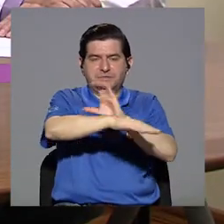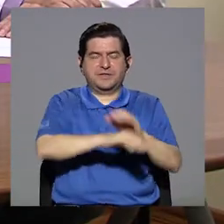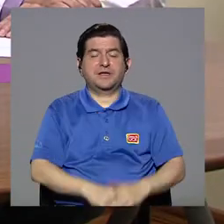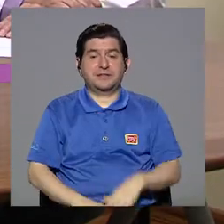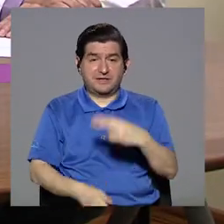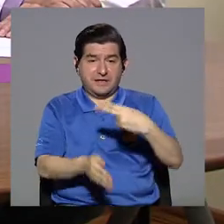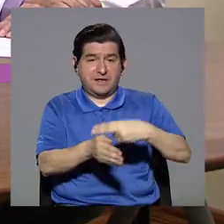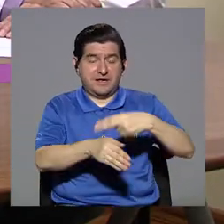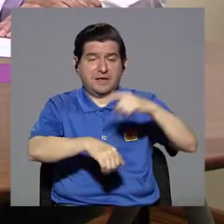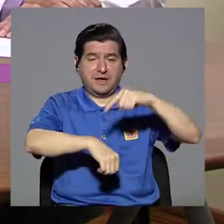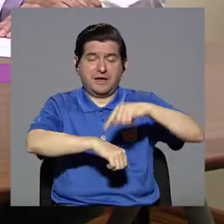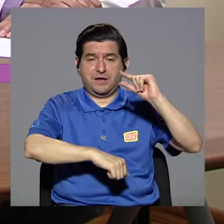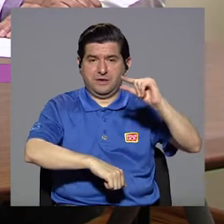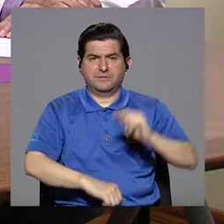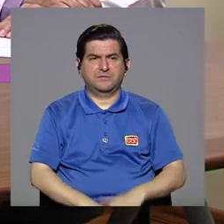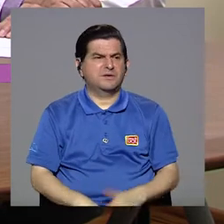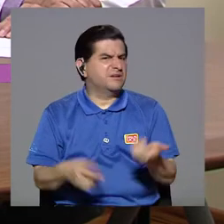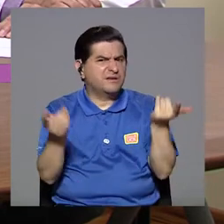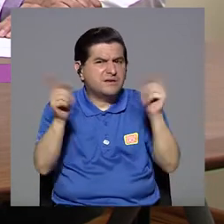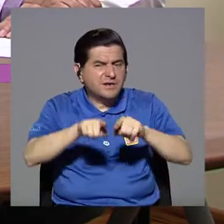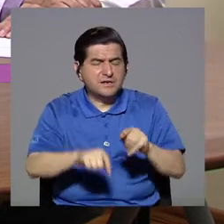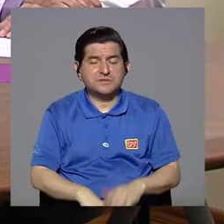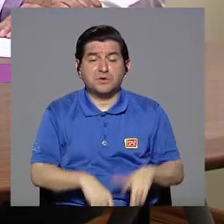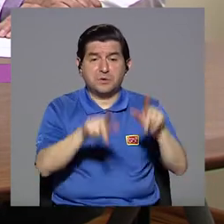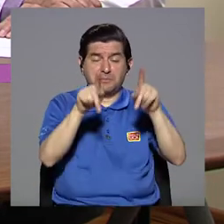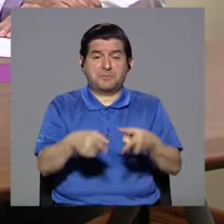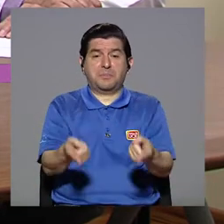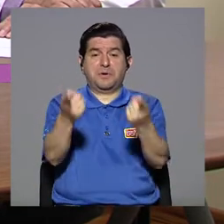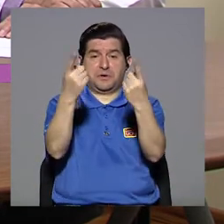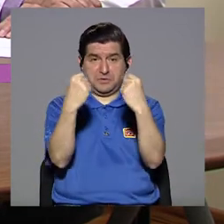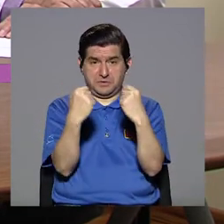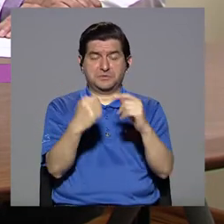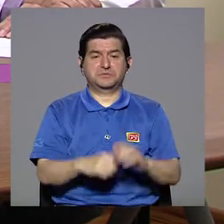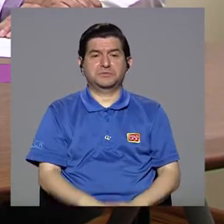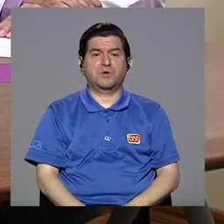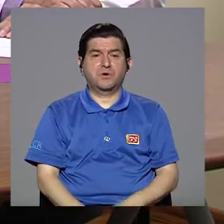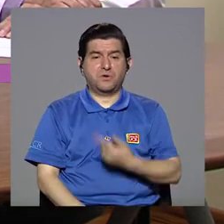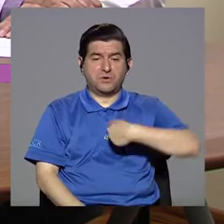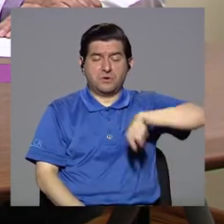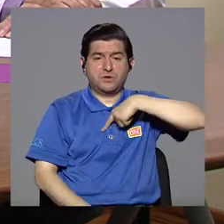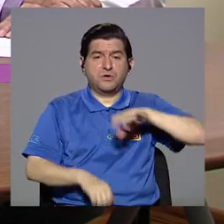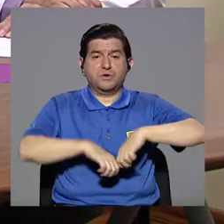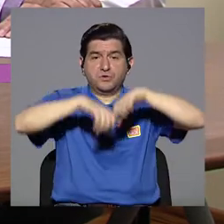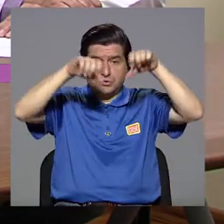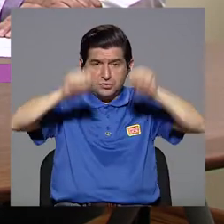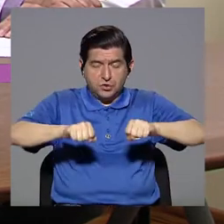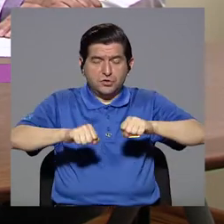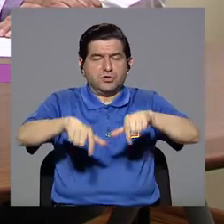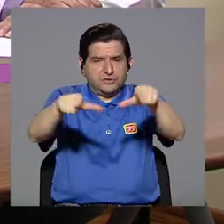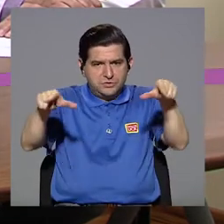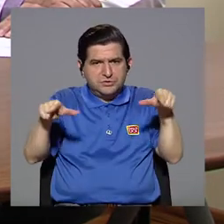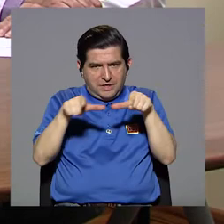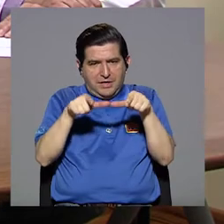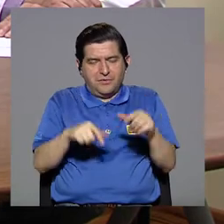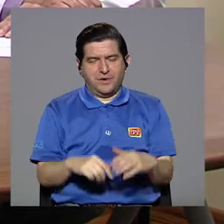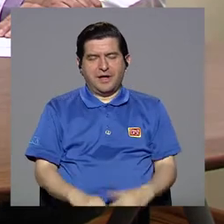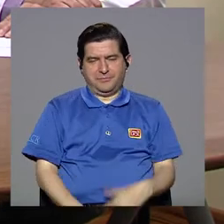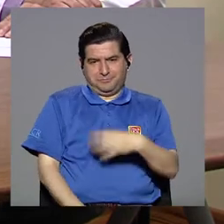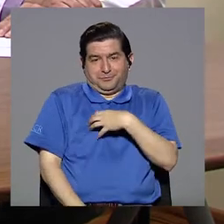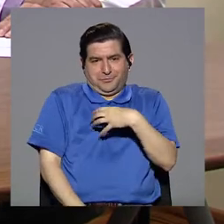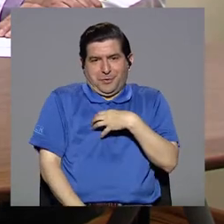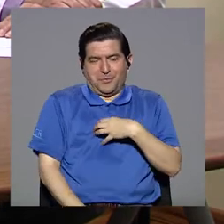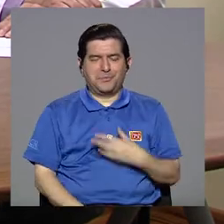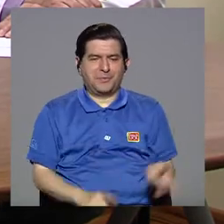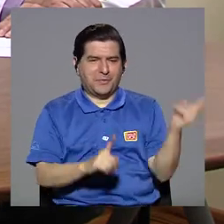en el hospital de día que es que pasó llegar a los pacientes e inmediatamente hicimos un sistema local lógicamente